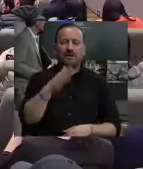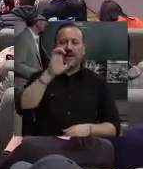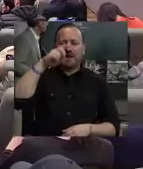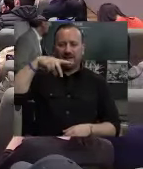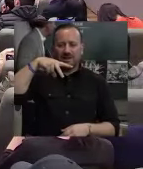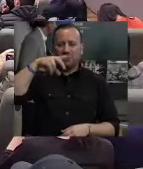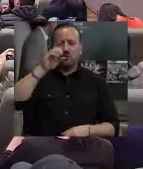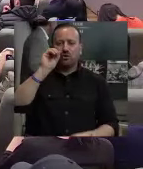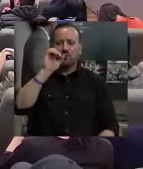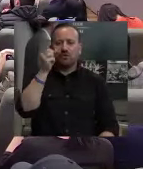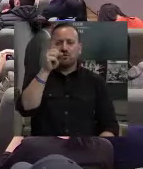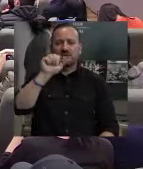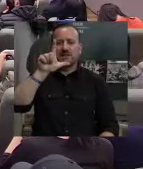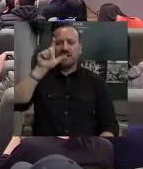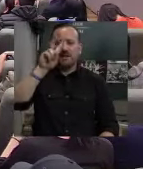palabras de